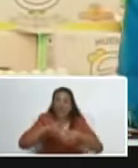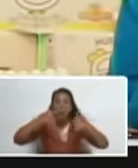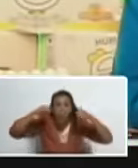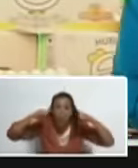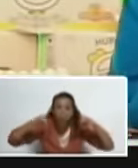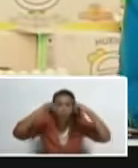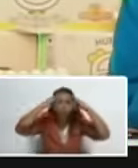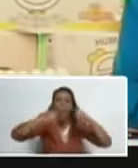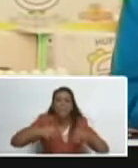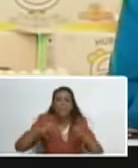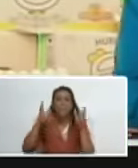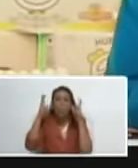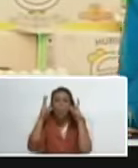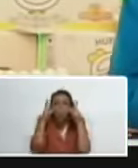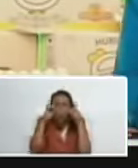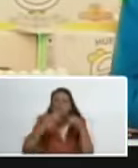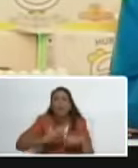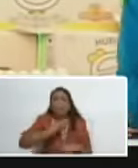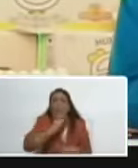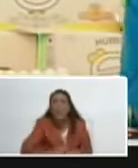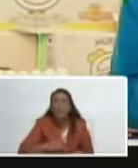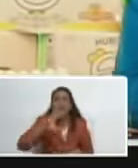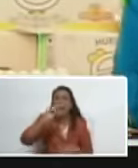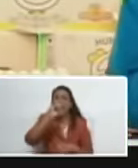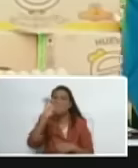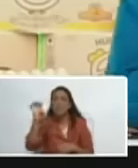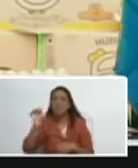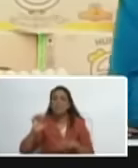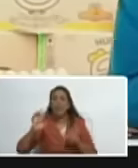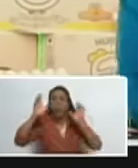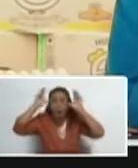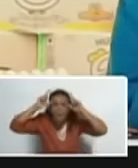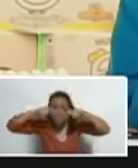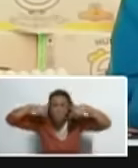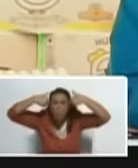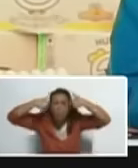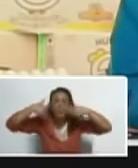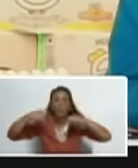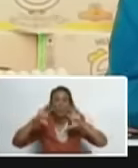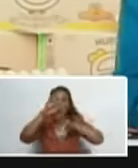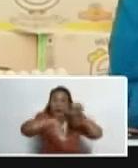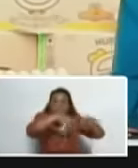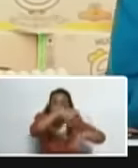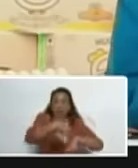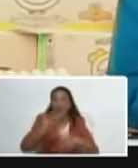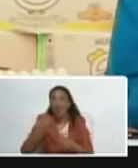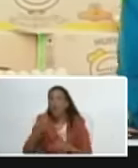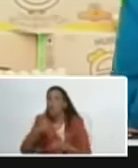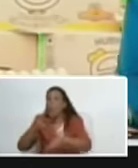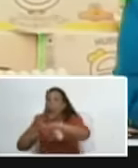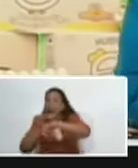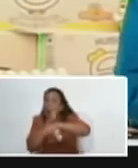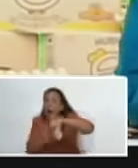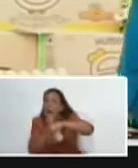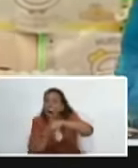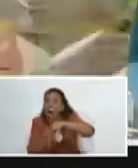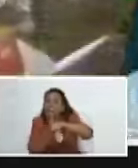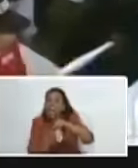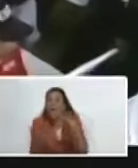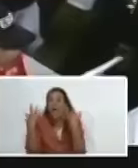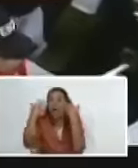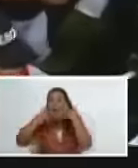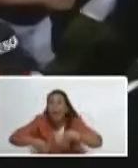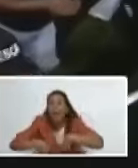ganaderías bufalina, bovina, caprina y ovina, tanto de animales vivos como de carne congelada y sus